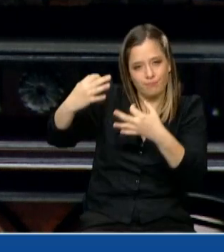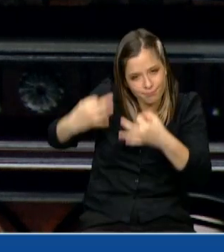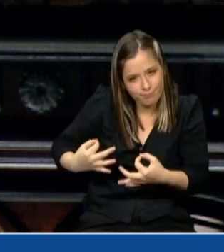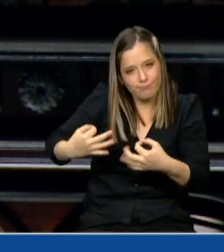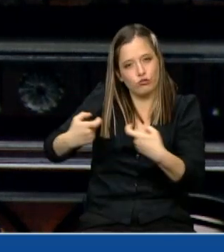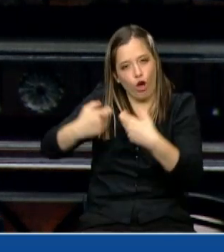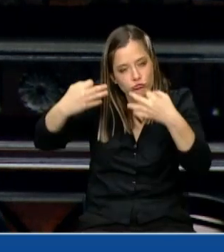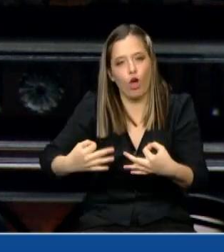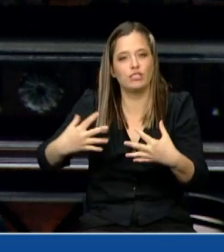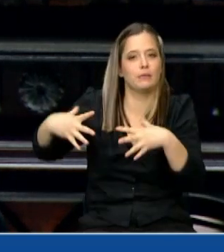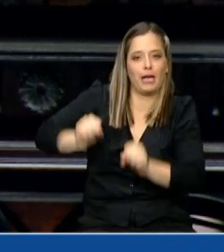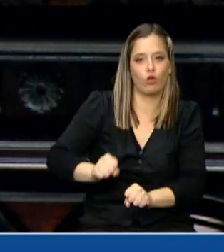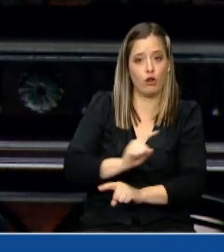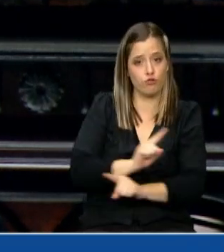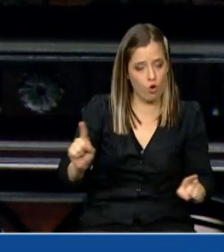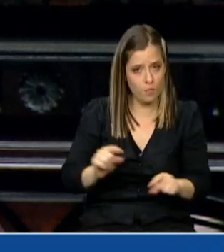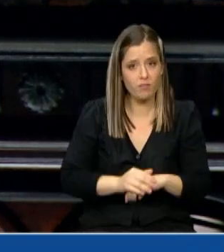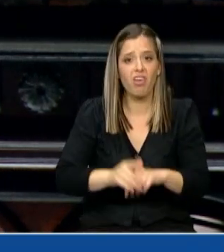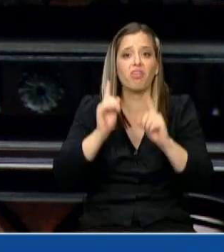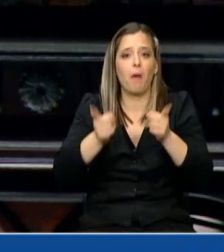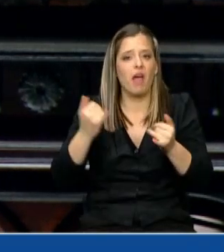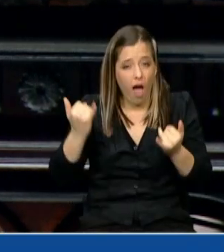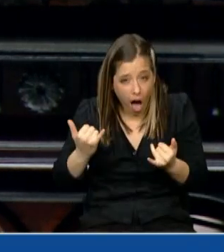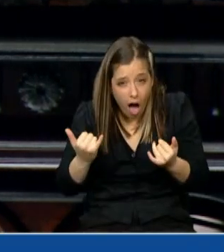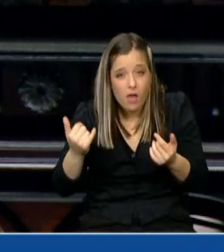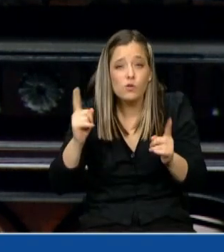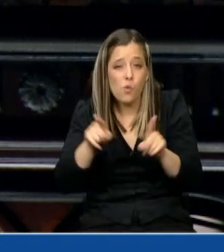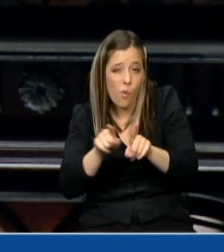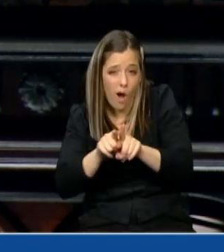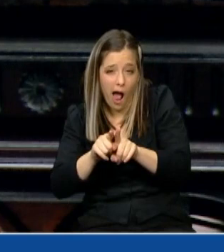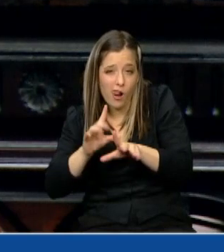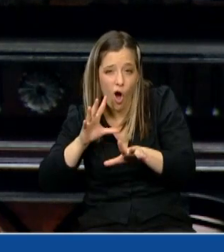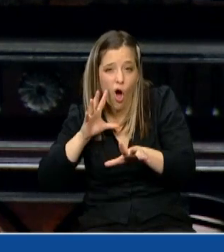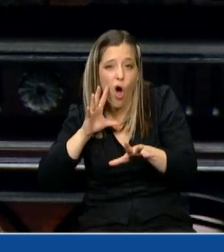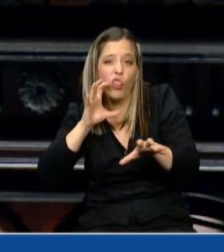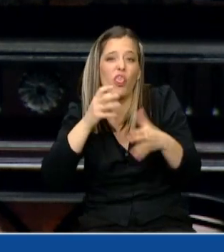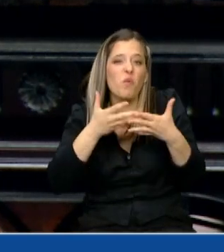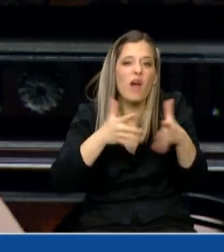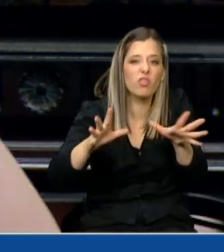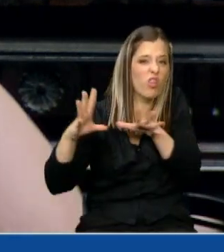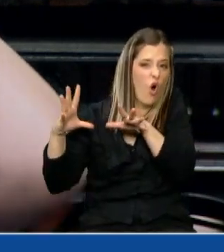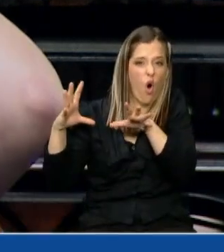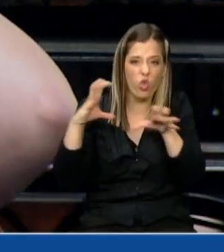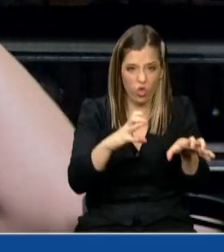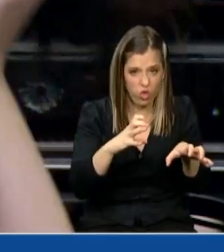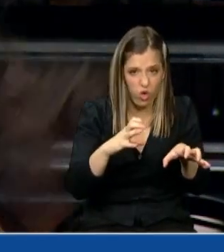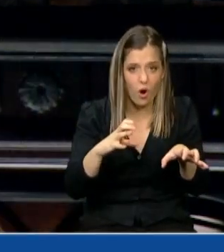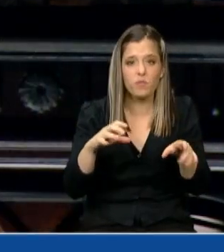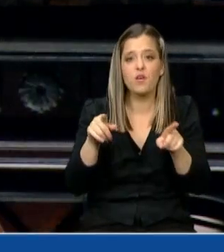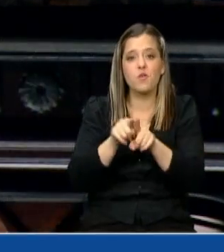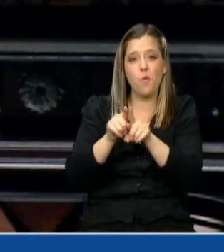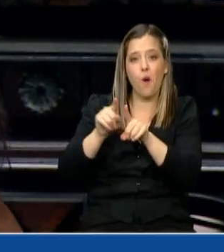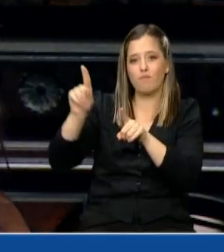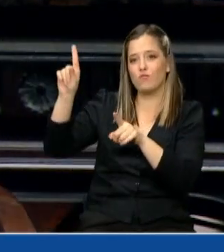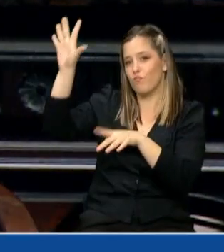posiciones antioccidentales, de odio a las libertades y de odio a